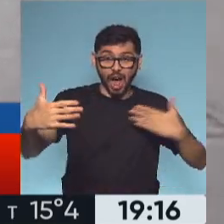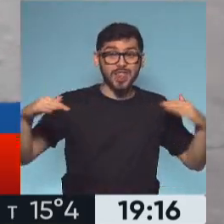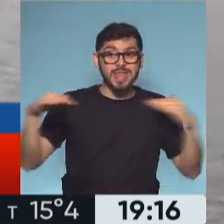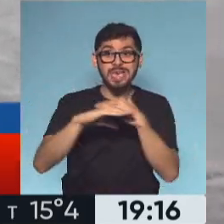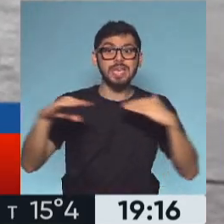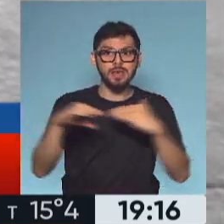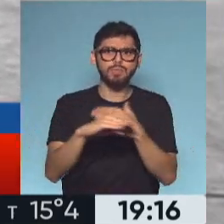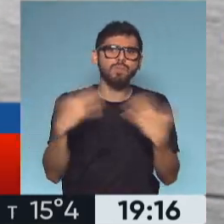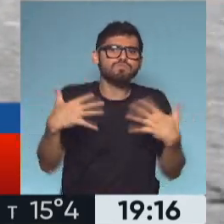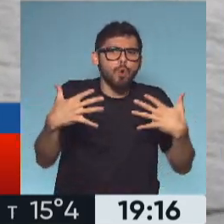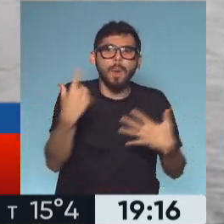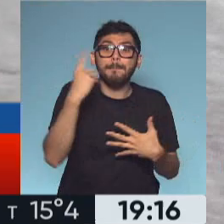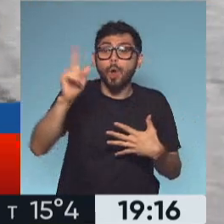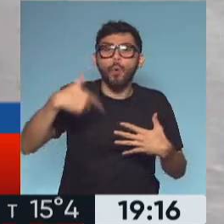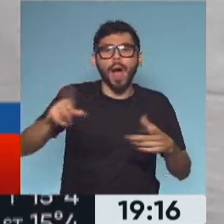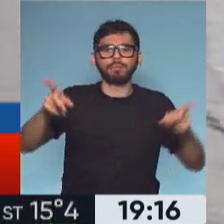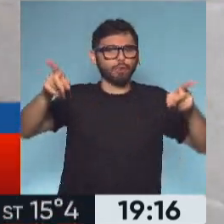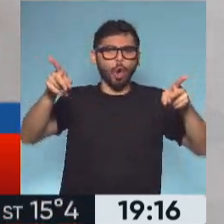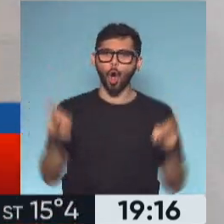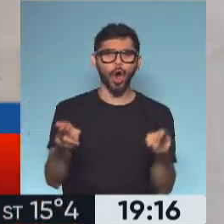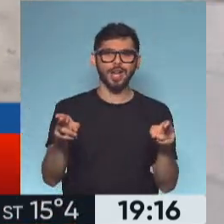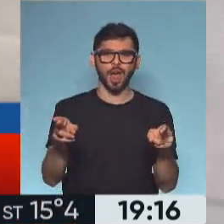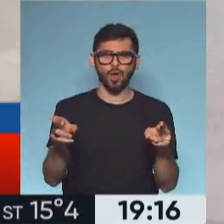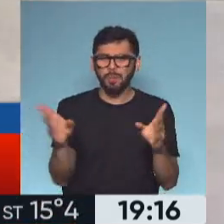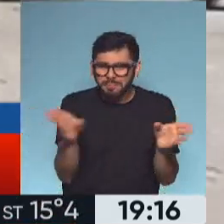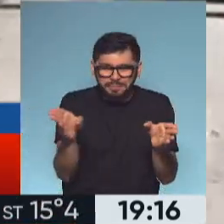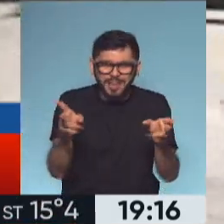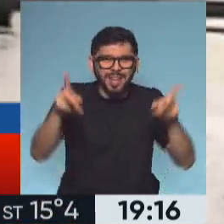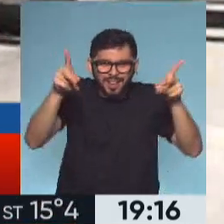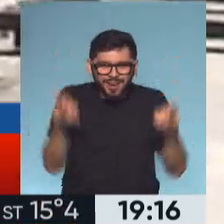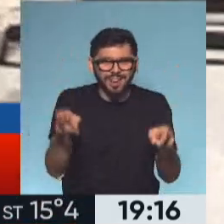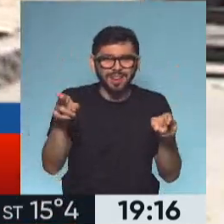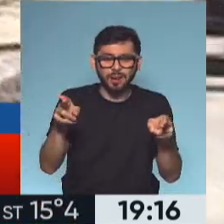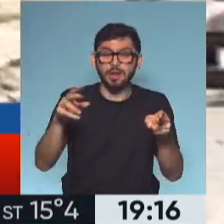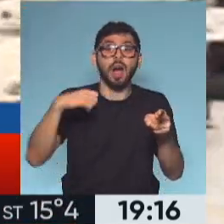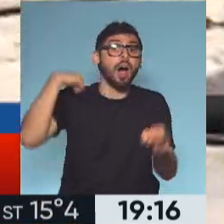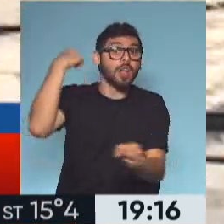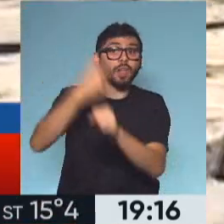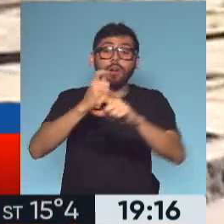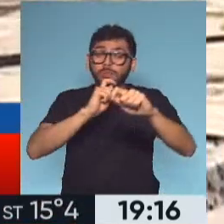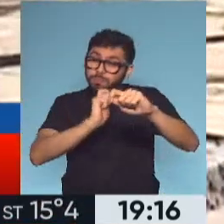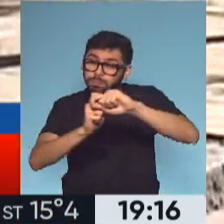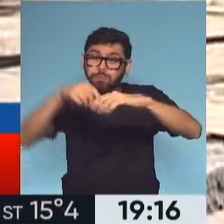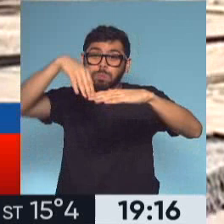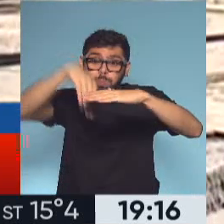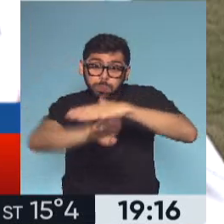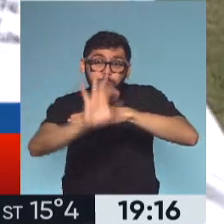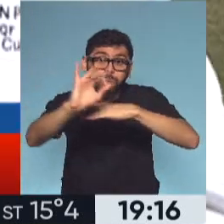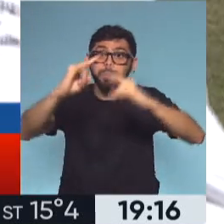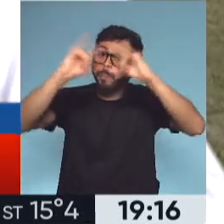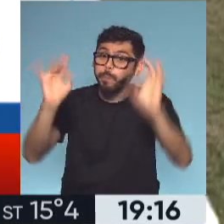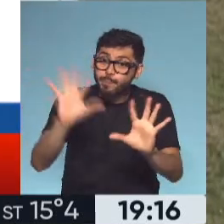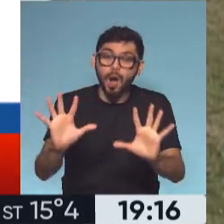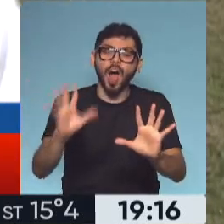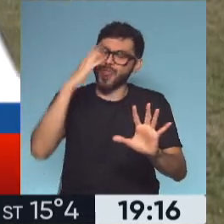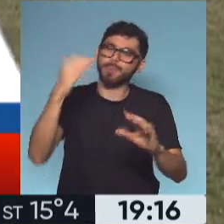pero que va a permanecer cortado en este tramo, en este lugar, hasta tanto esté el hospital de campaña levantado. Esto es un